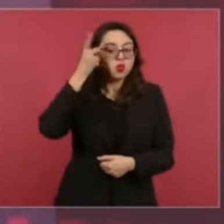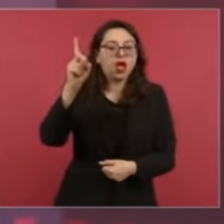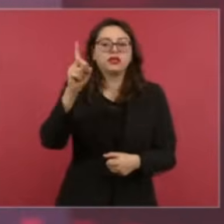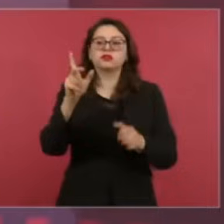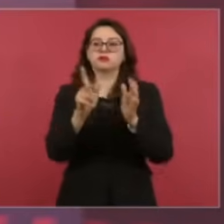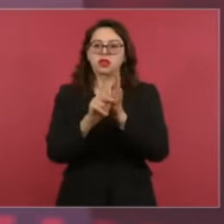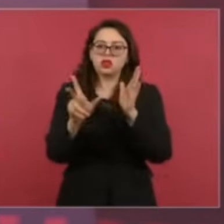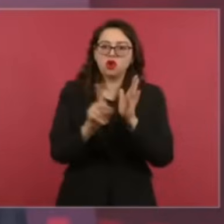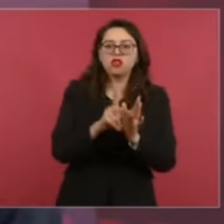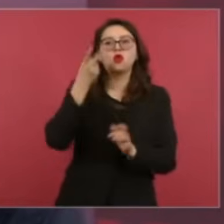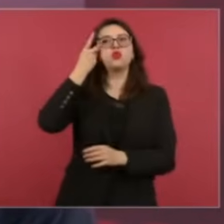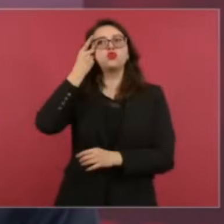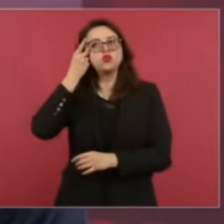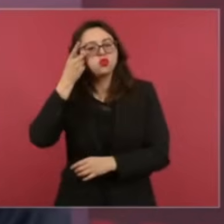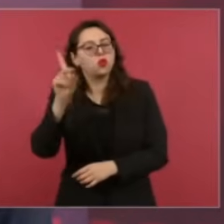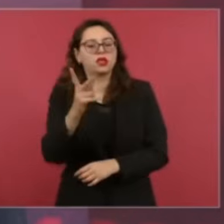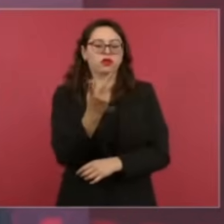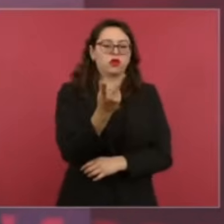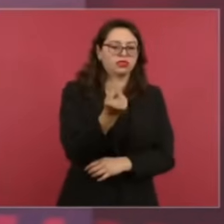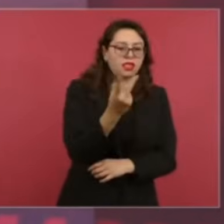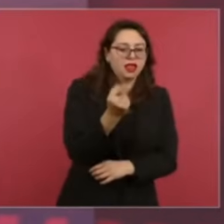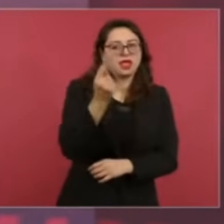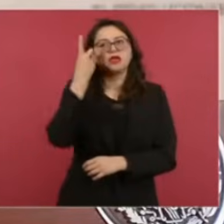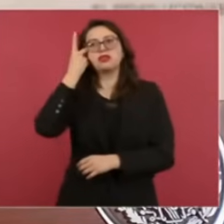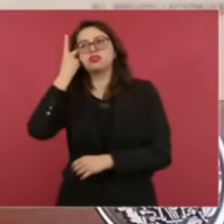además de vender su trabajo, vendan también su conciencia,